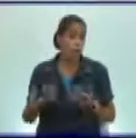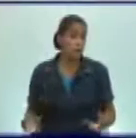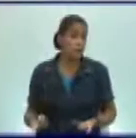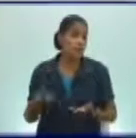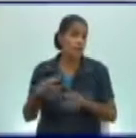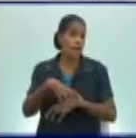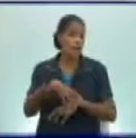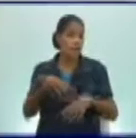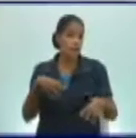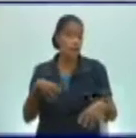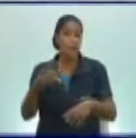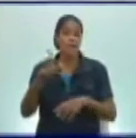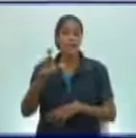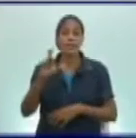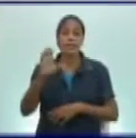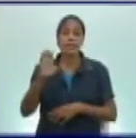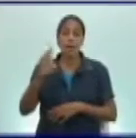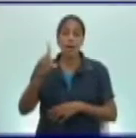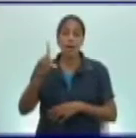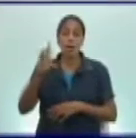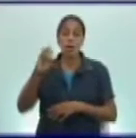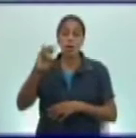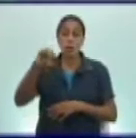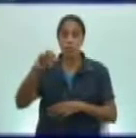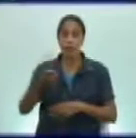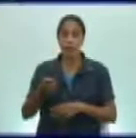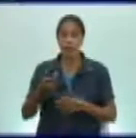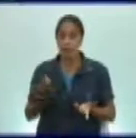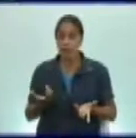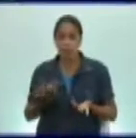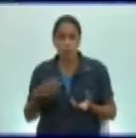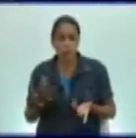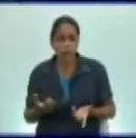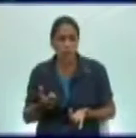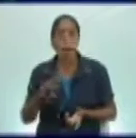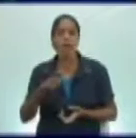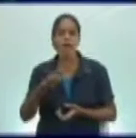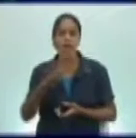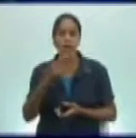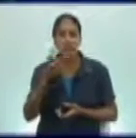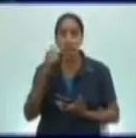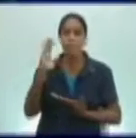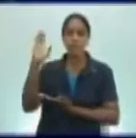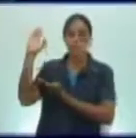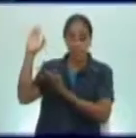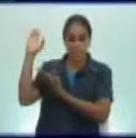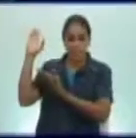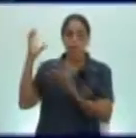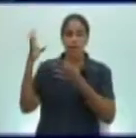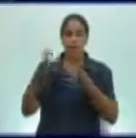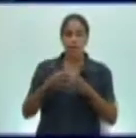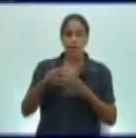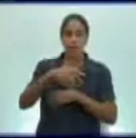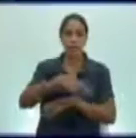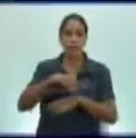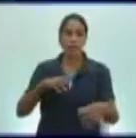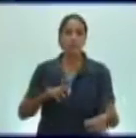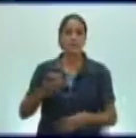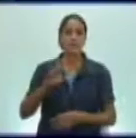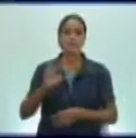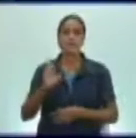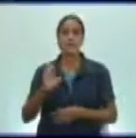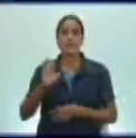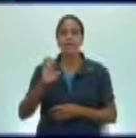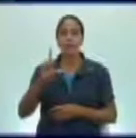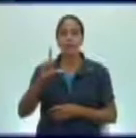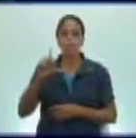animales celomados no cordados. Dentro de los animales celomados no cordados, ustedes van a estudiar los anélidos, que va a ser el objeto de